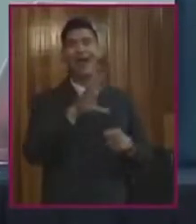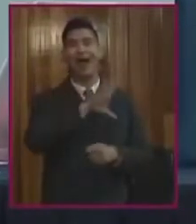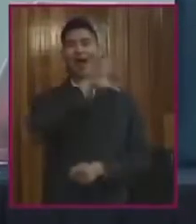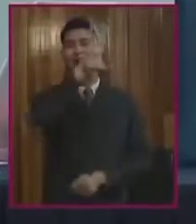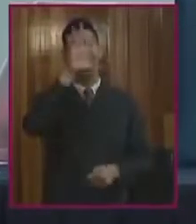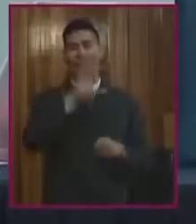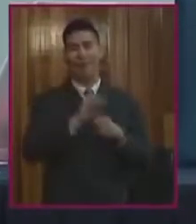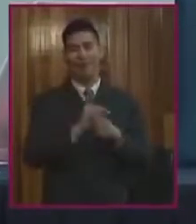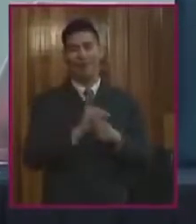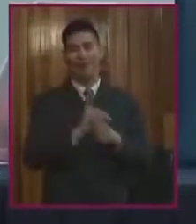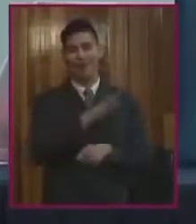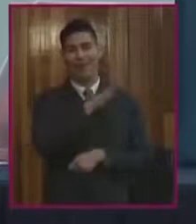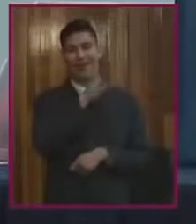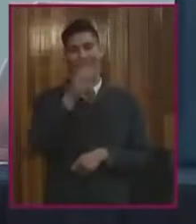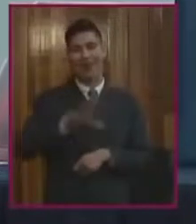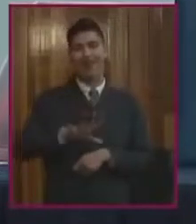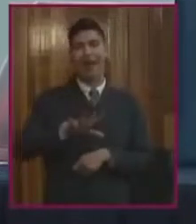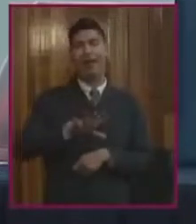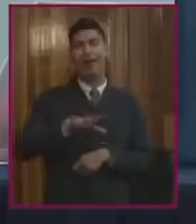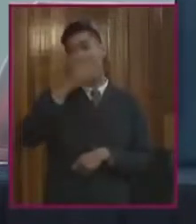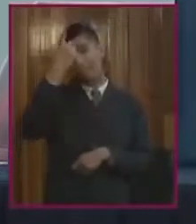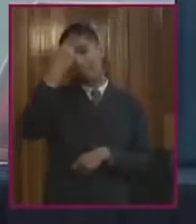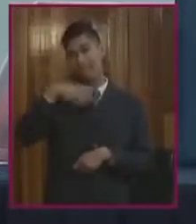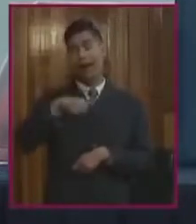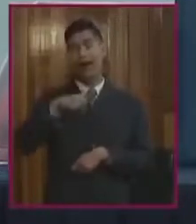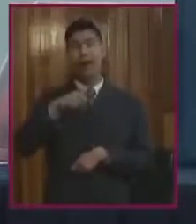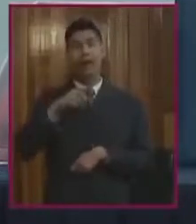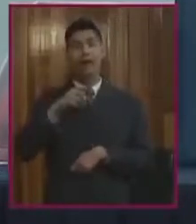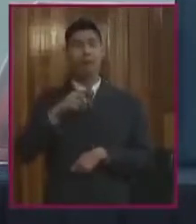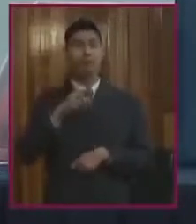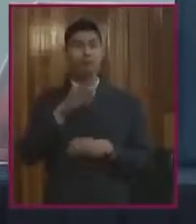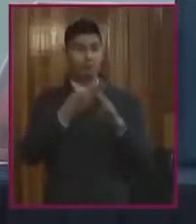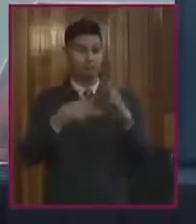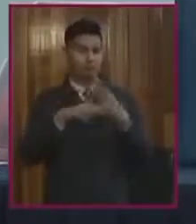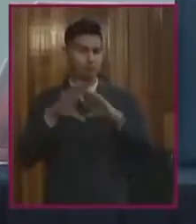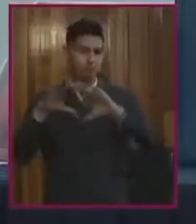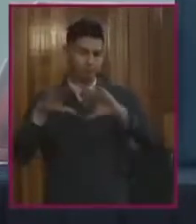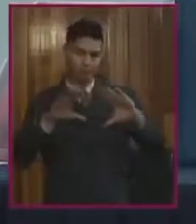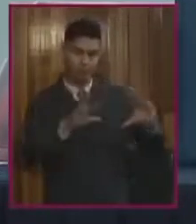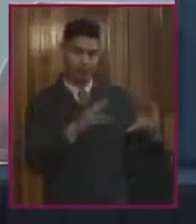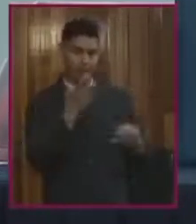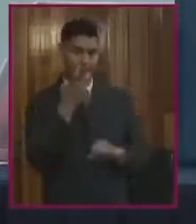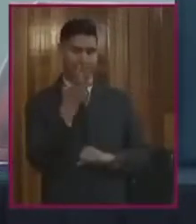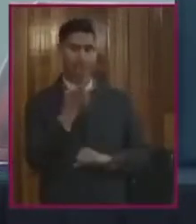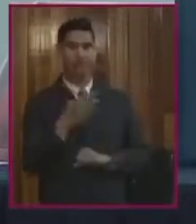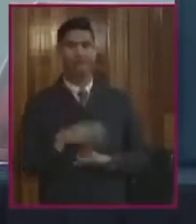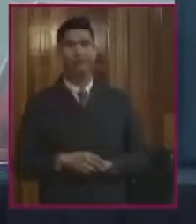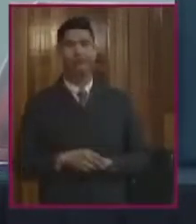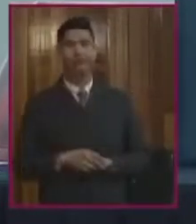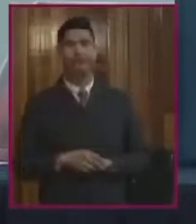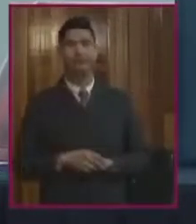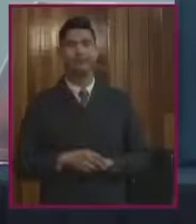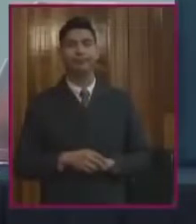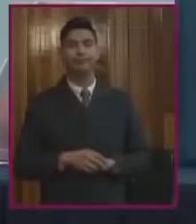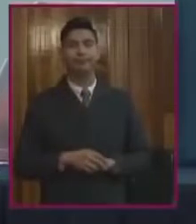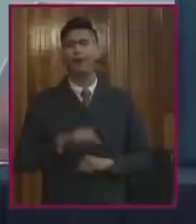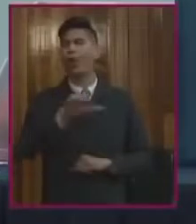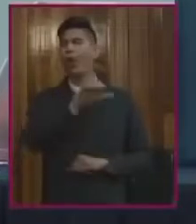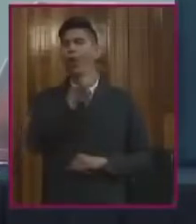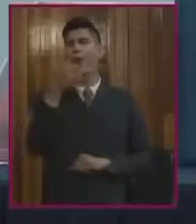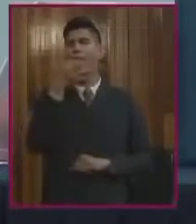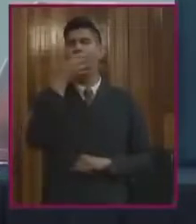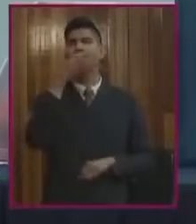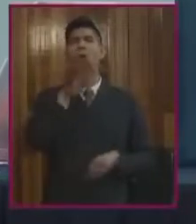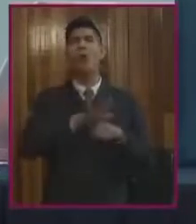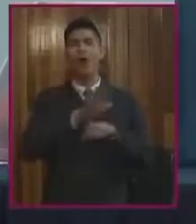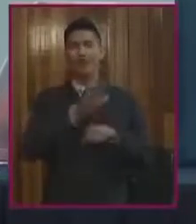con total autonomía para decidir lo propio, porque puede perderse el horizonte de lo común. Finalmente, tengo otros comentarios, pero voy a